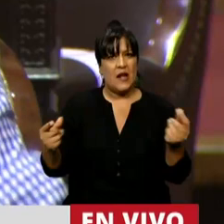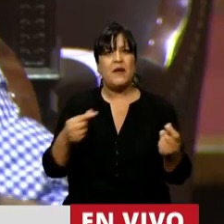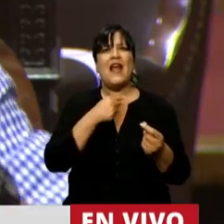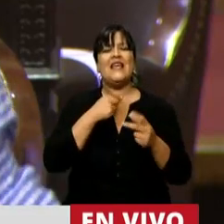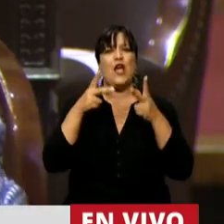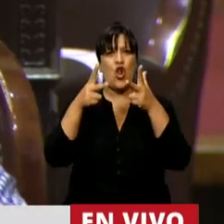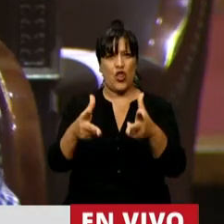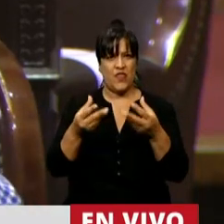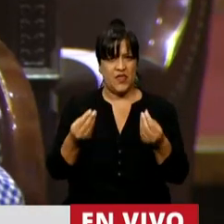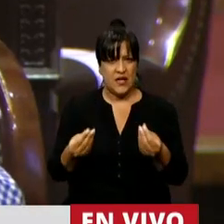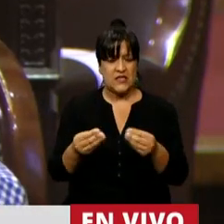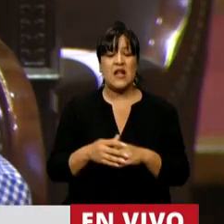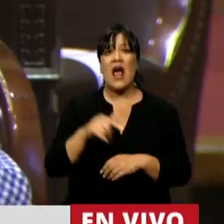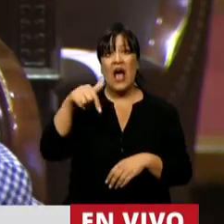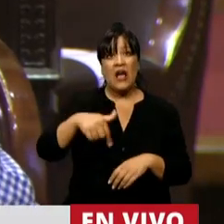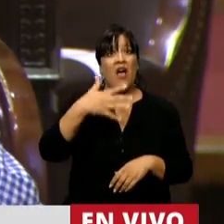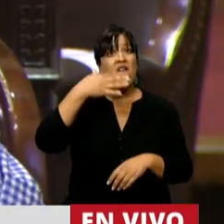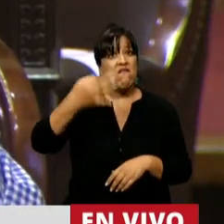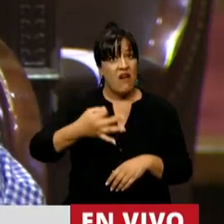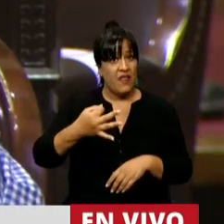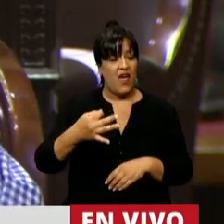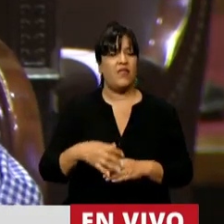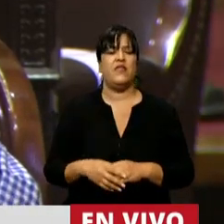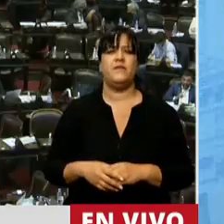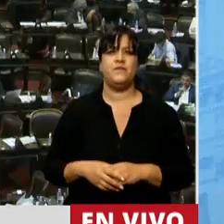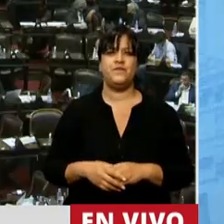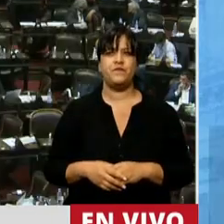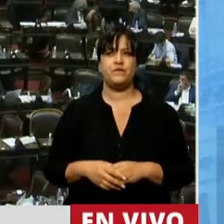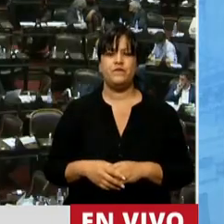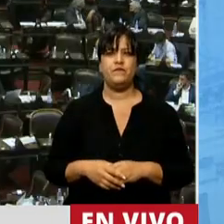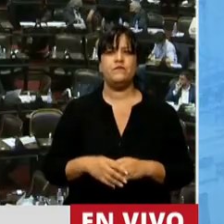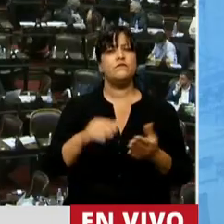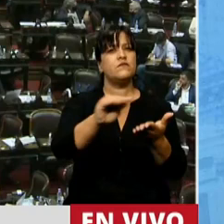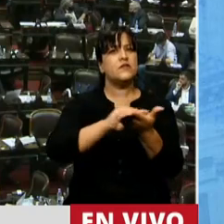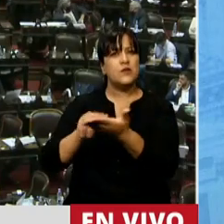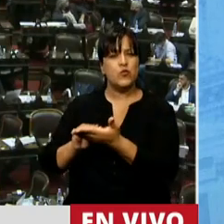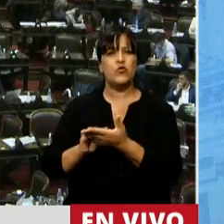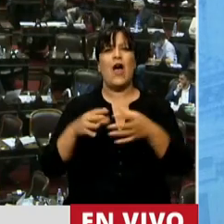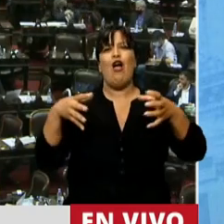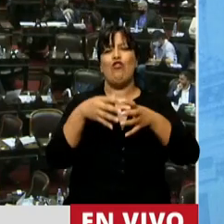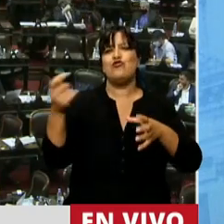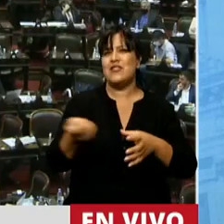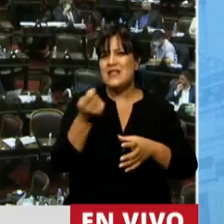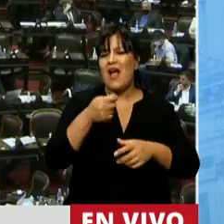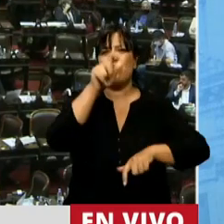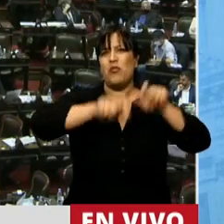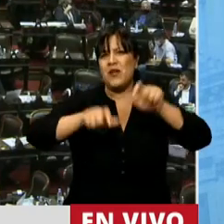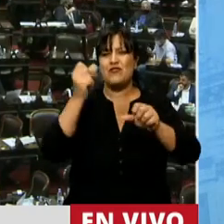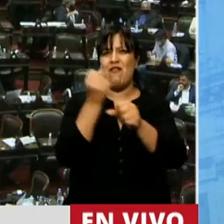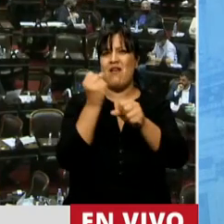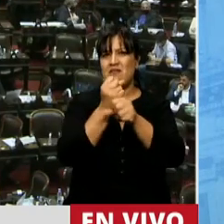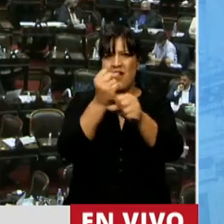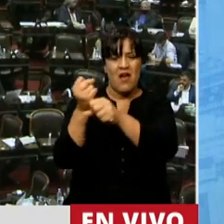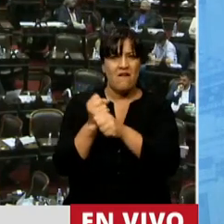destacar, porque acá la verdad que, señor presidente, los diputados de extracción sindical, los trabajadores,